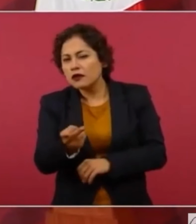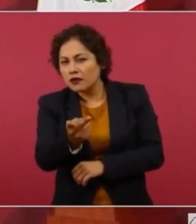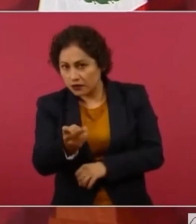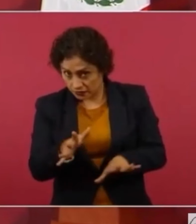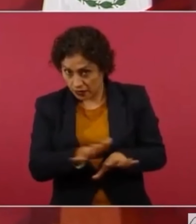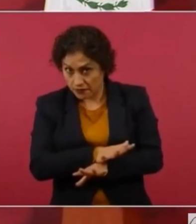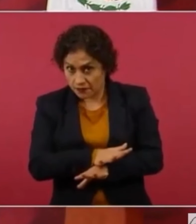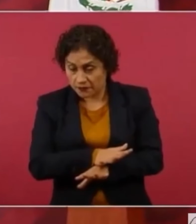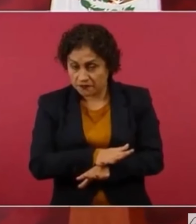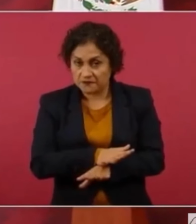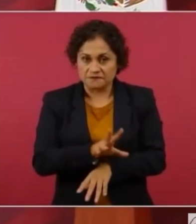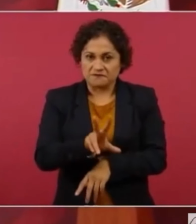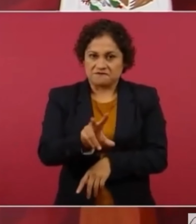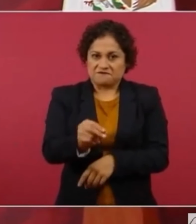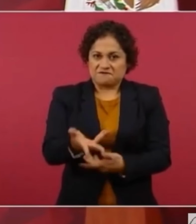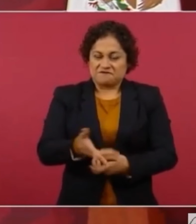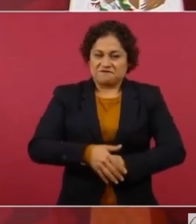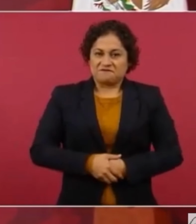No.